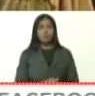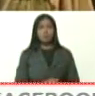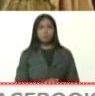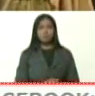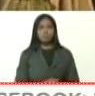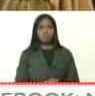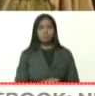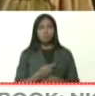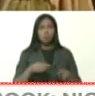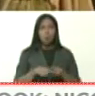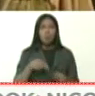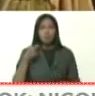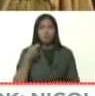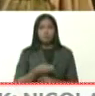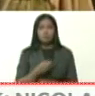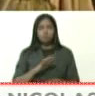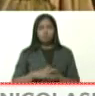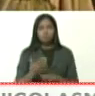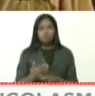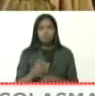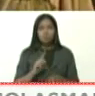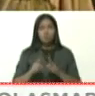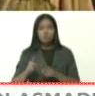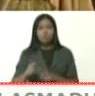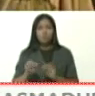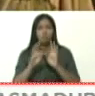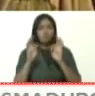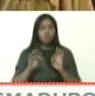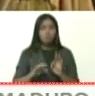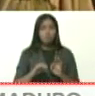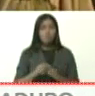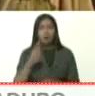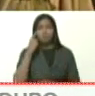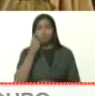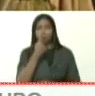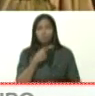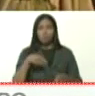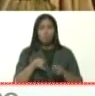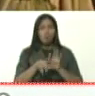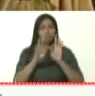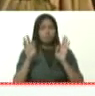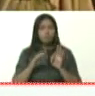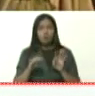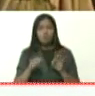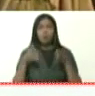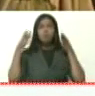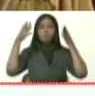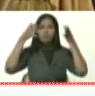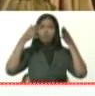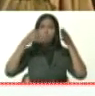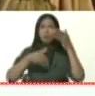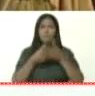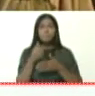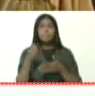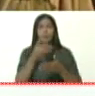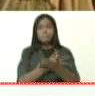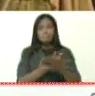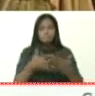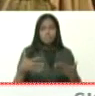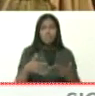posgrados respectivos en la materia de oftalmología para formar a miles